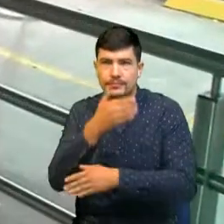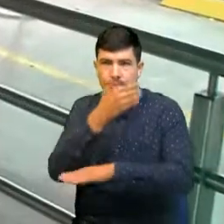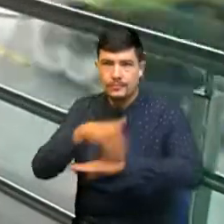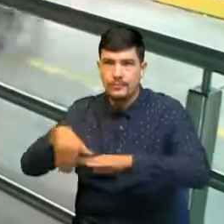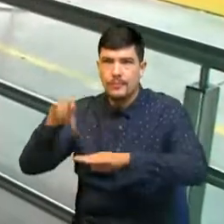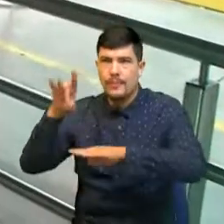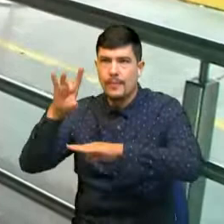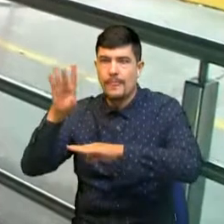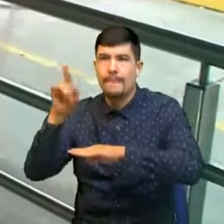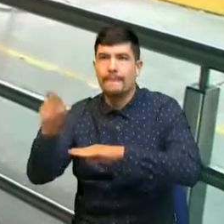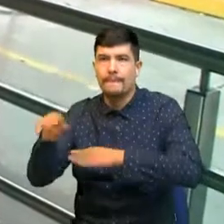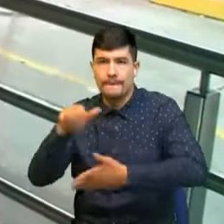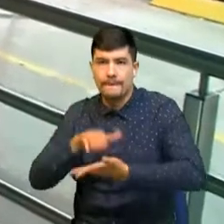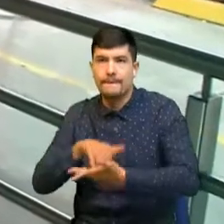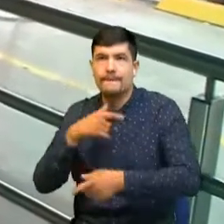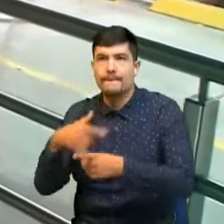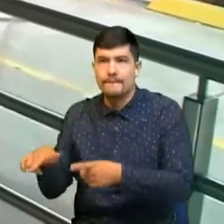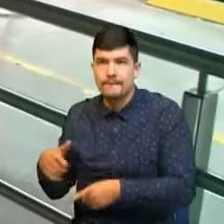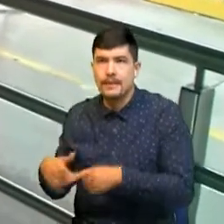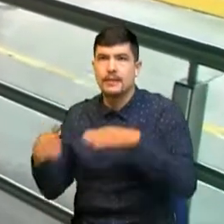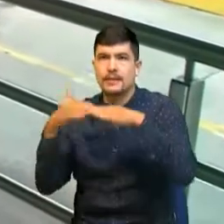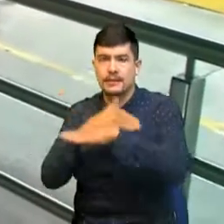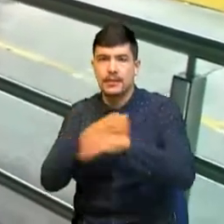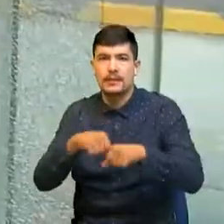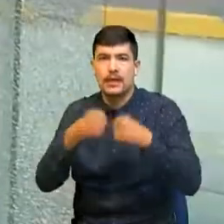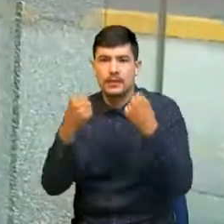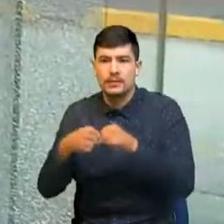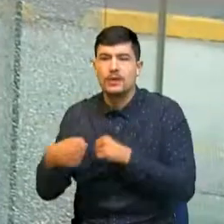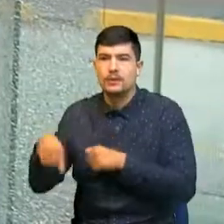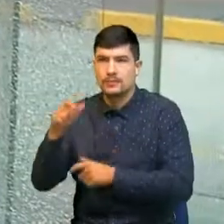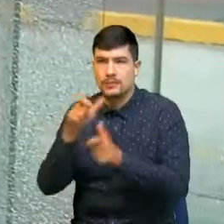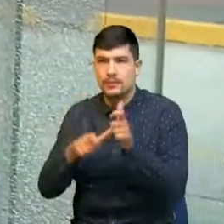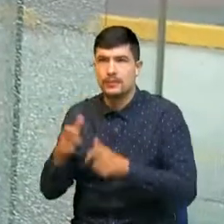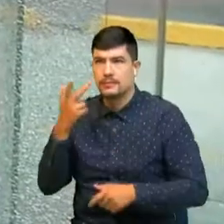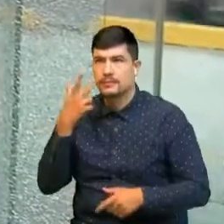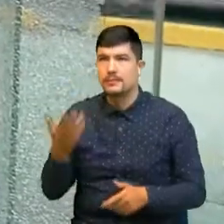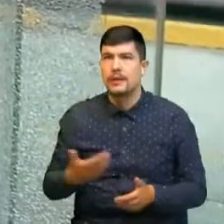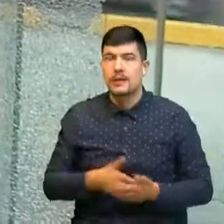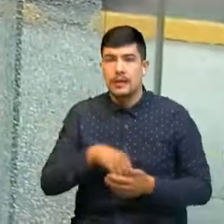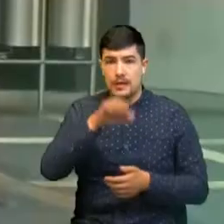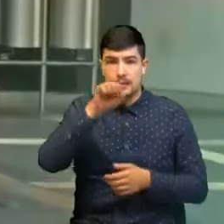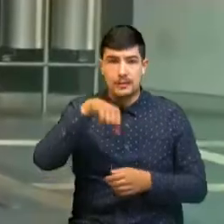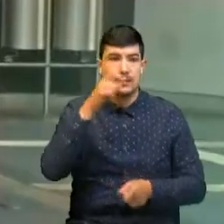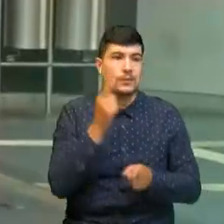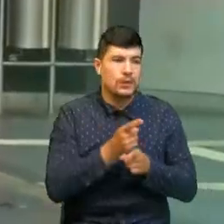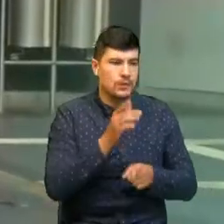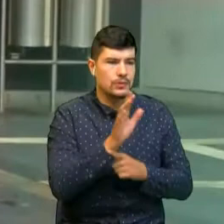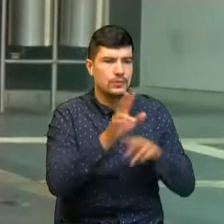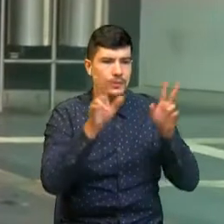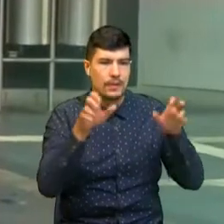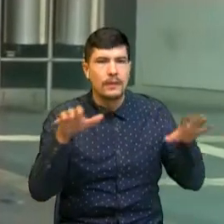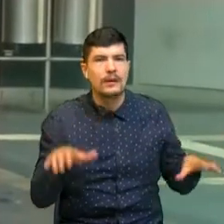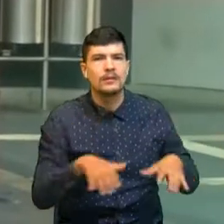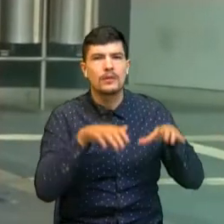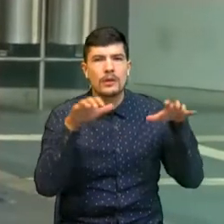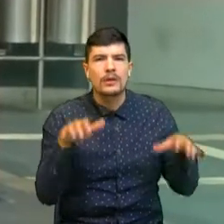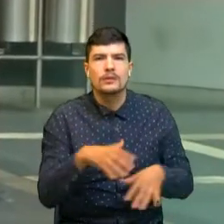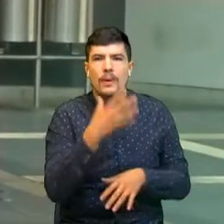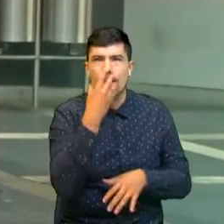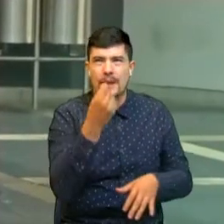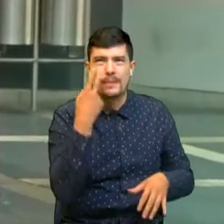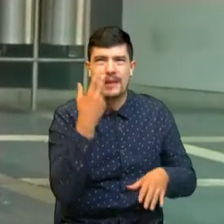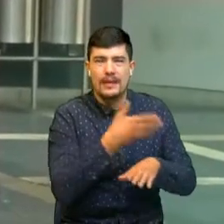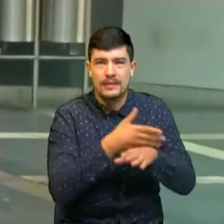carrera 15 en las que varios vídeos fueron rotos por los manifestantes fue un tema de actos vandálicos después de la